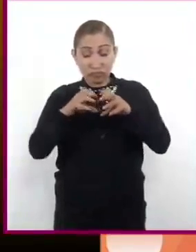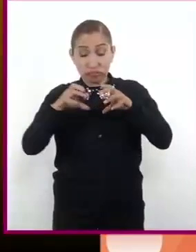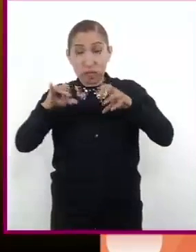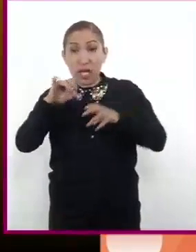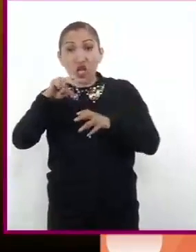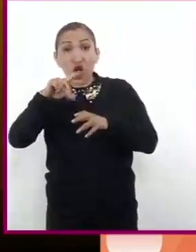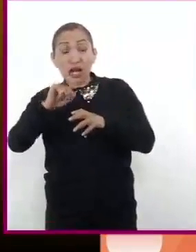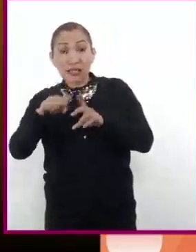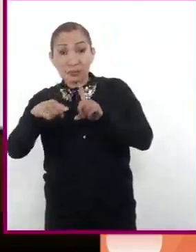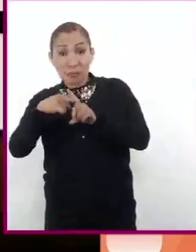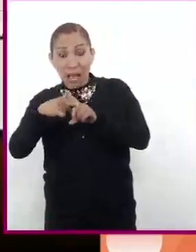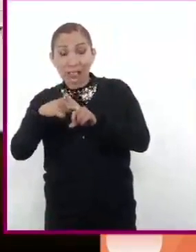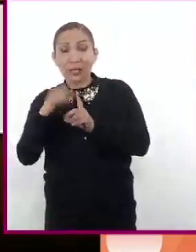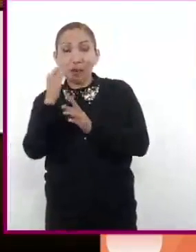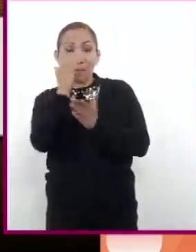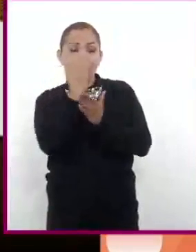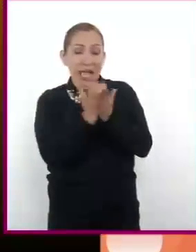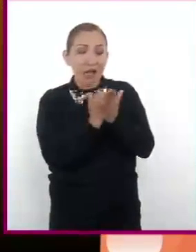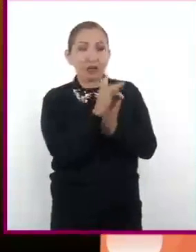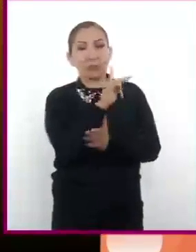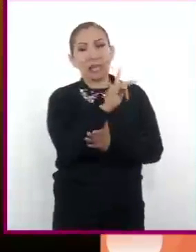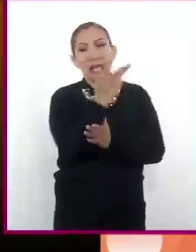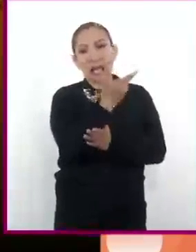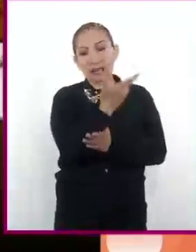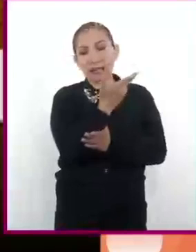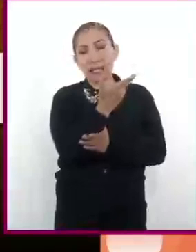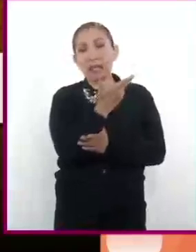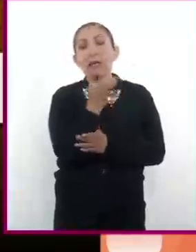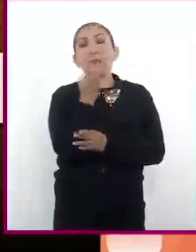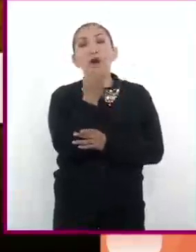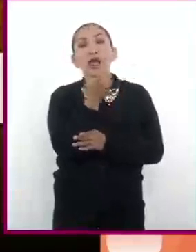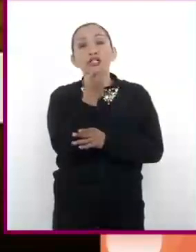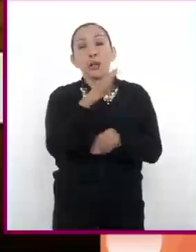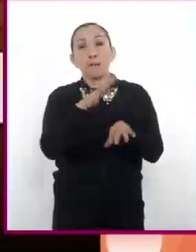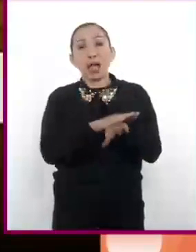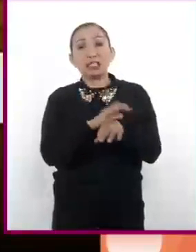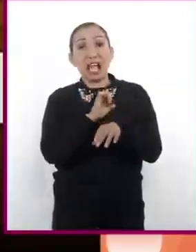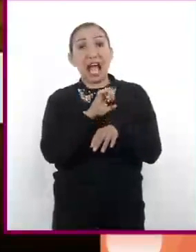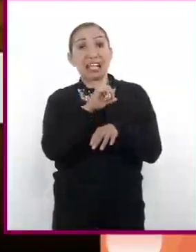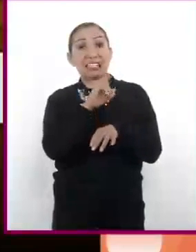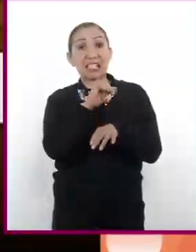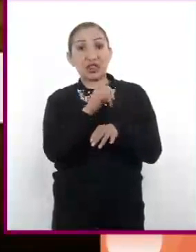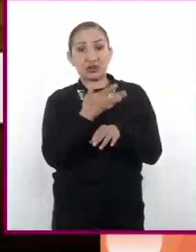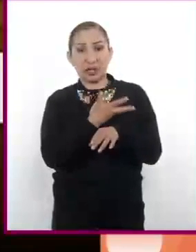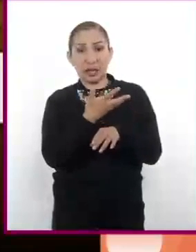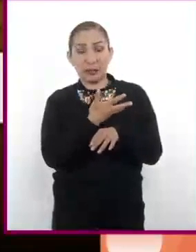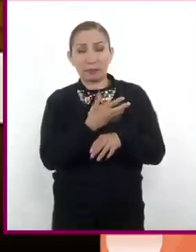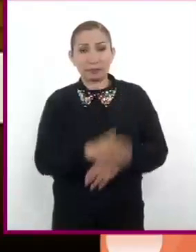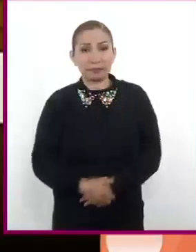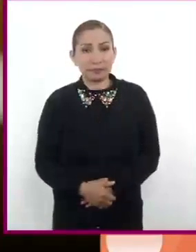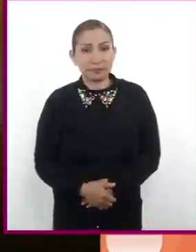iones, H+, menor valor de pH y por lo tanto mayor acidez en la disolución.